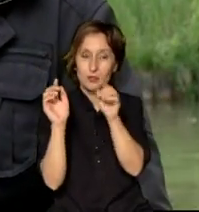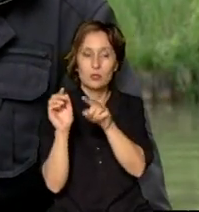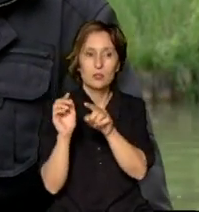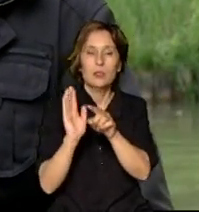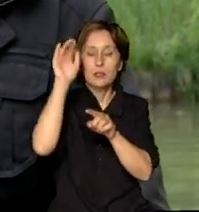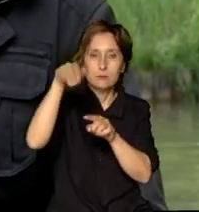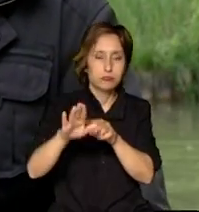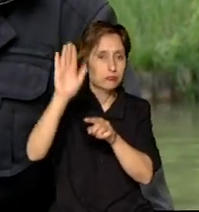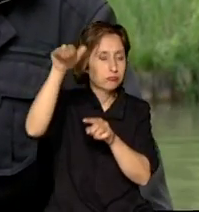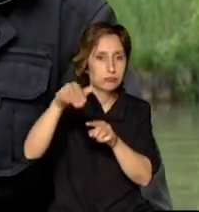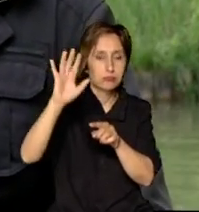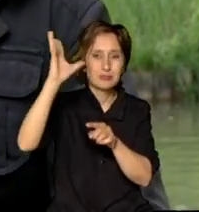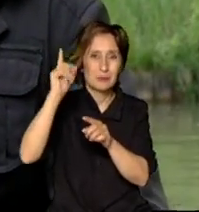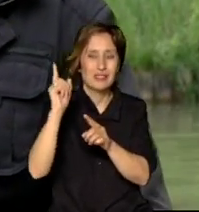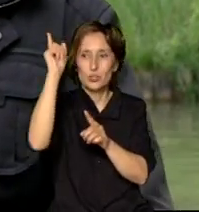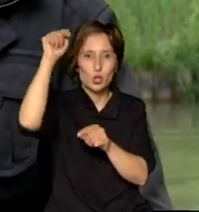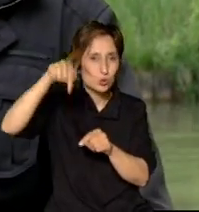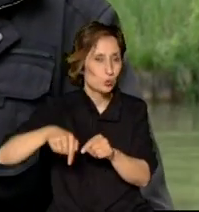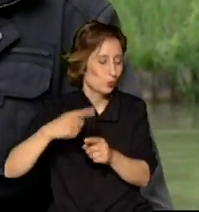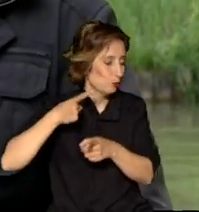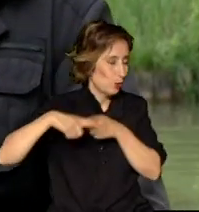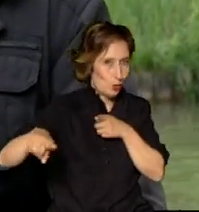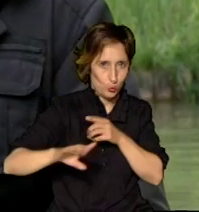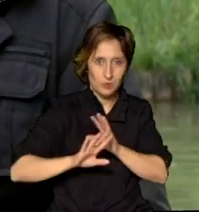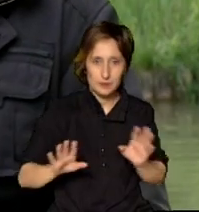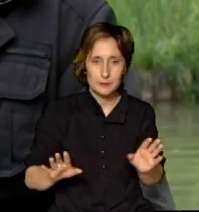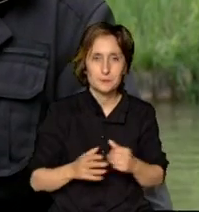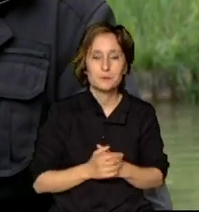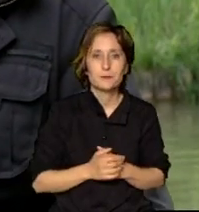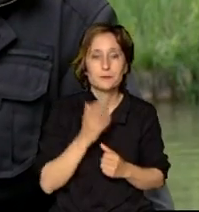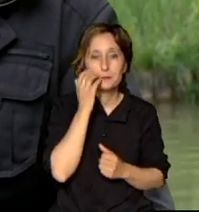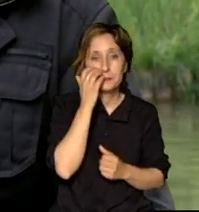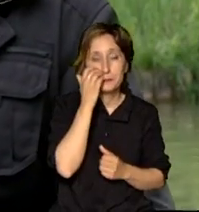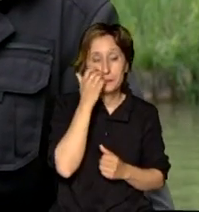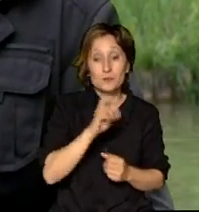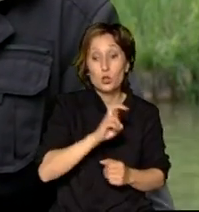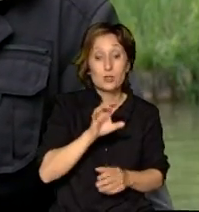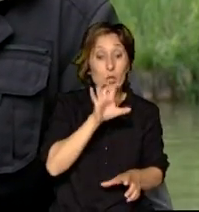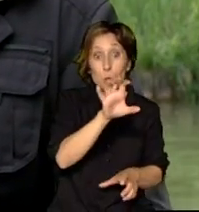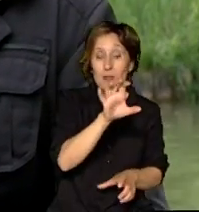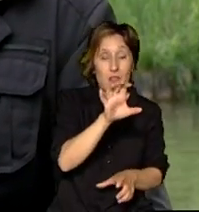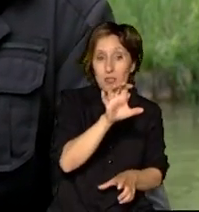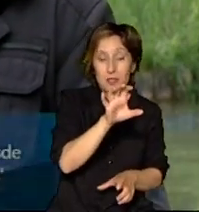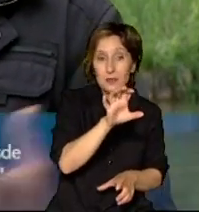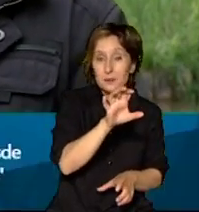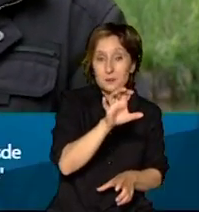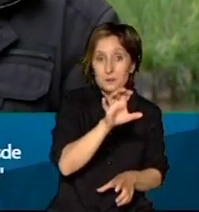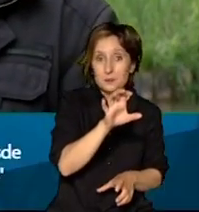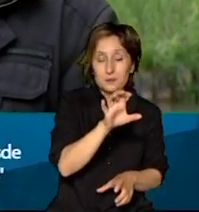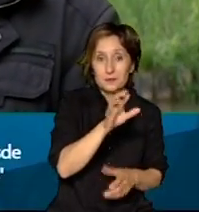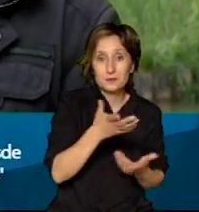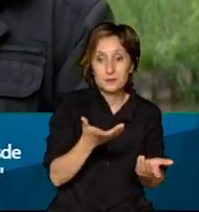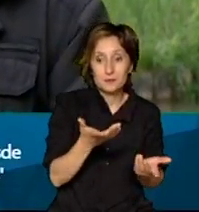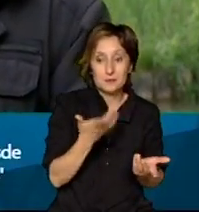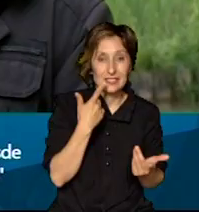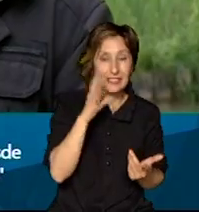variabilidad climática que hay entre el norte y el sur es enorme, ¿no? Yo creo que no habrá otra comunidad donde pasemos, ¿no?